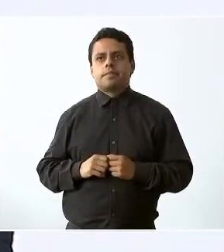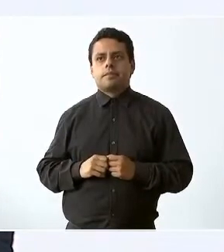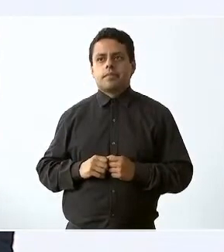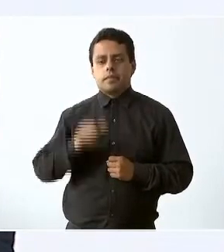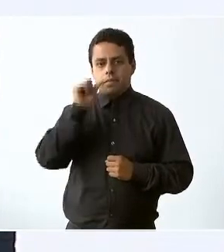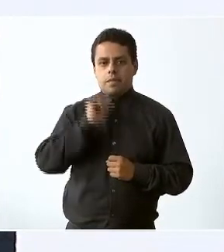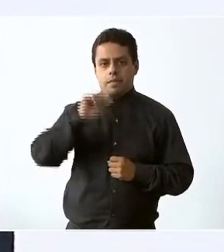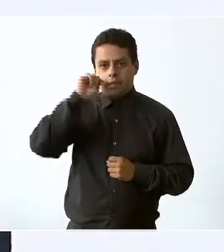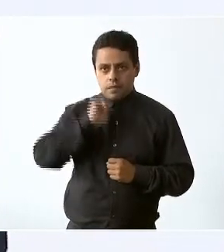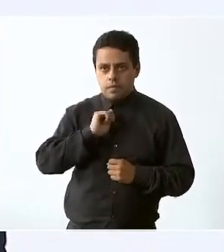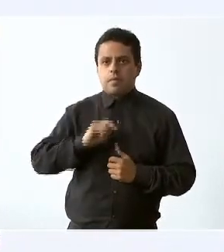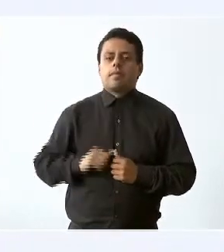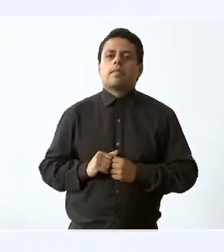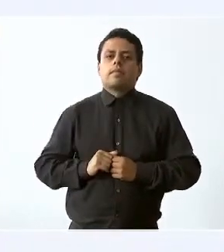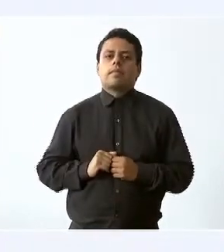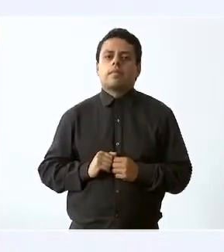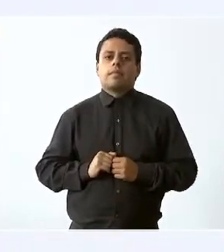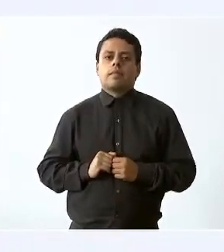Alejandro Tello,